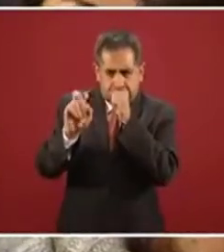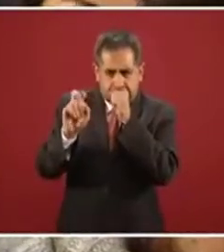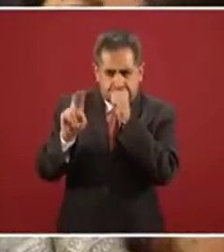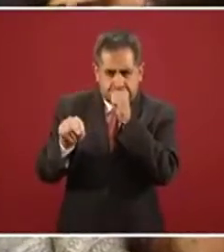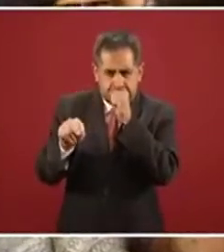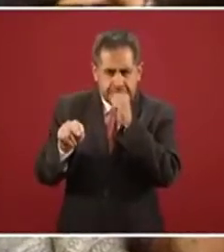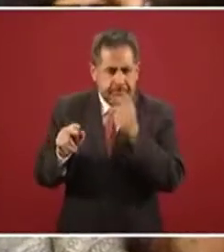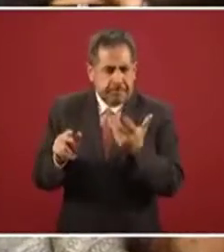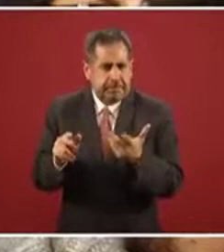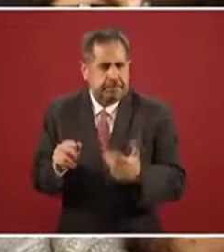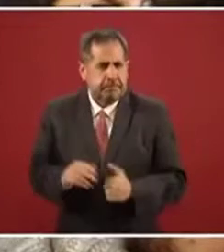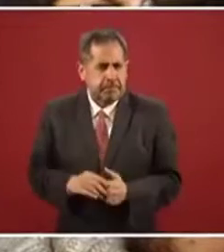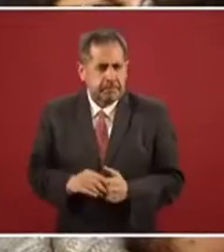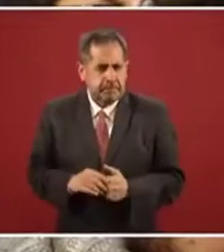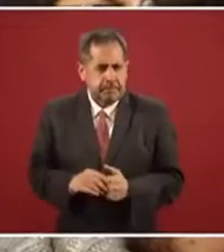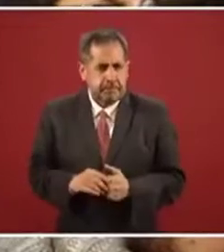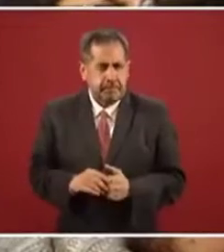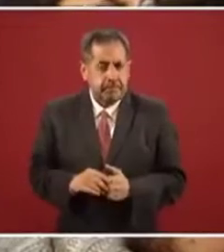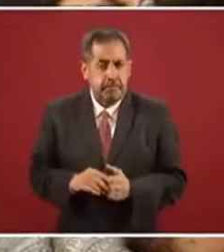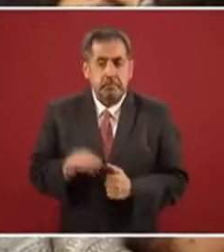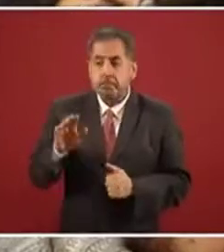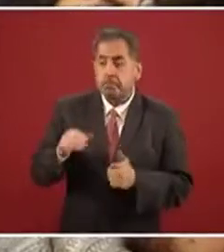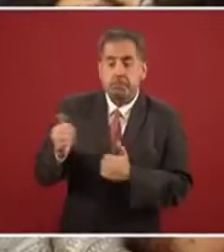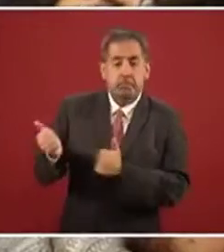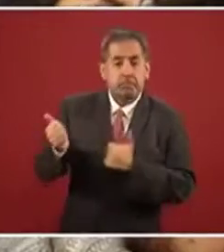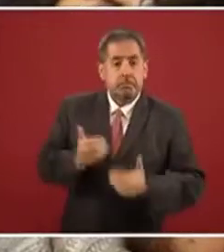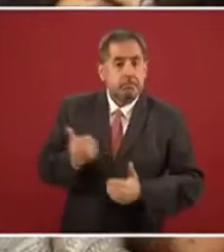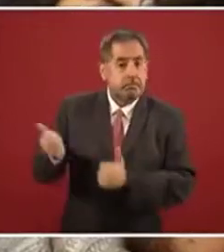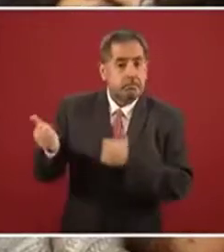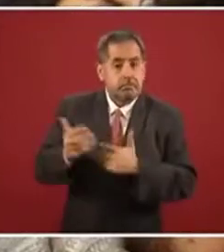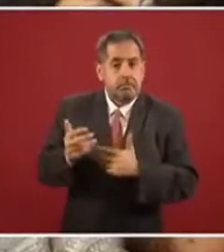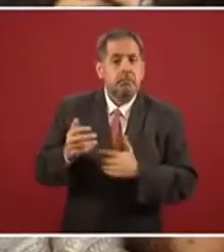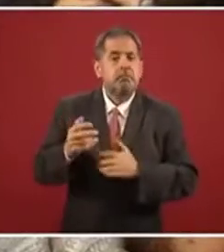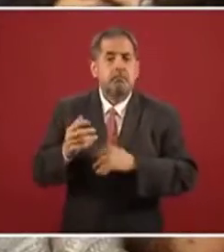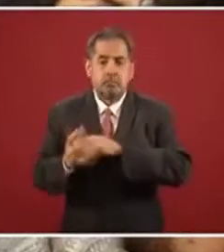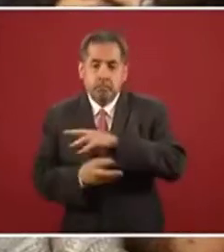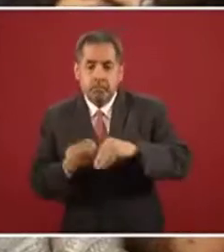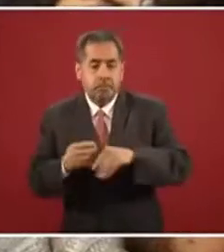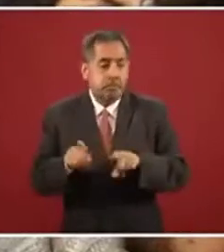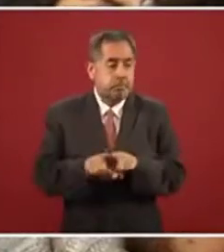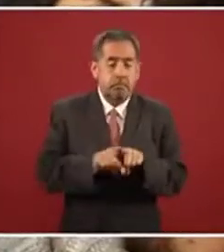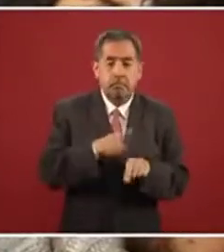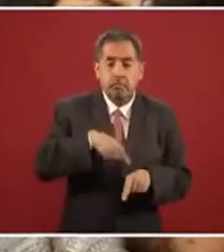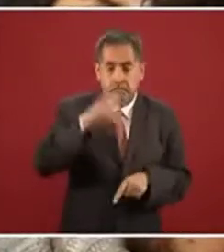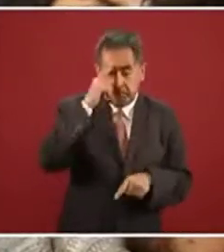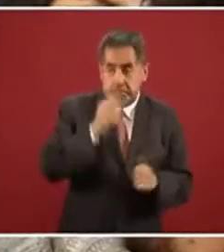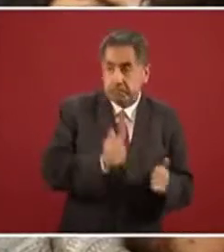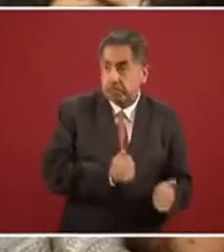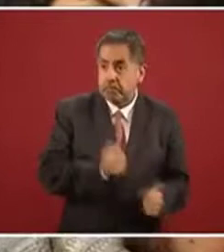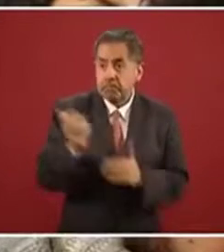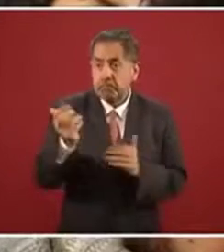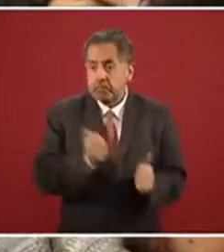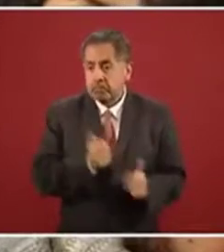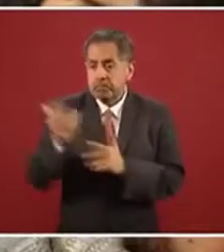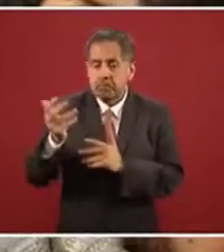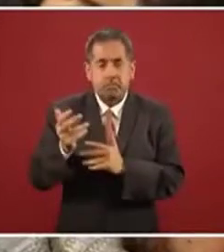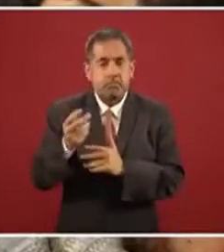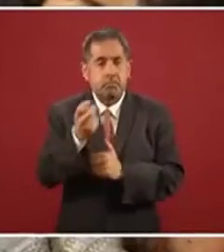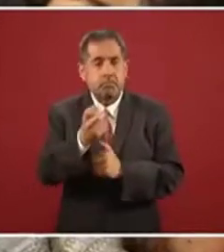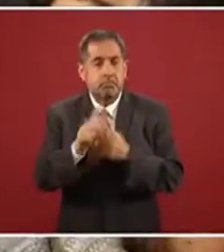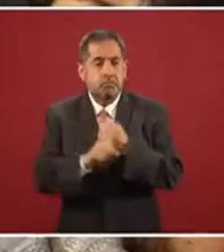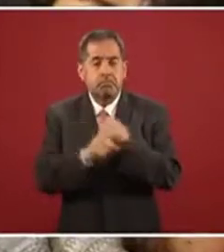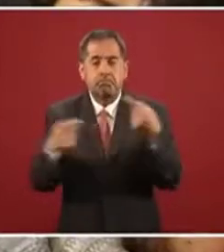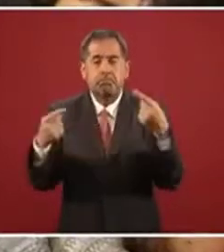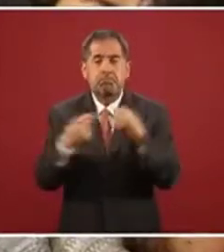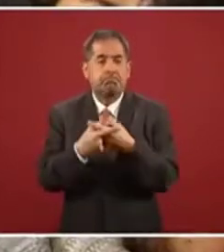que mandan mucha mercancía a Bolivia, y este sería una de mis